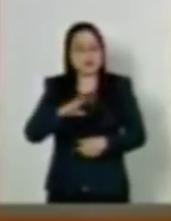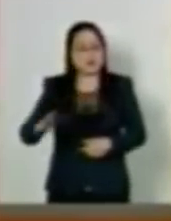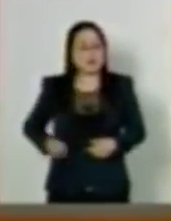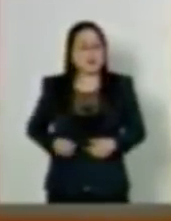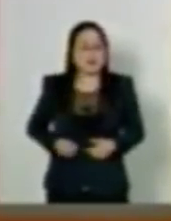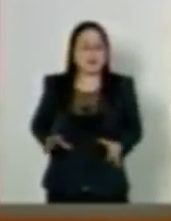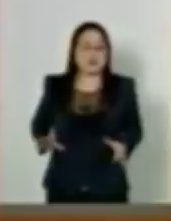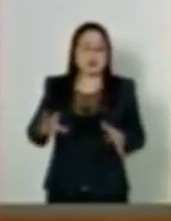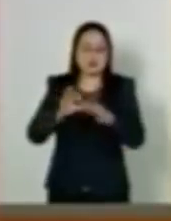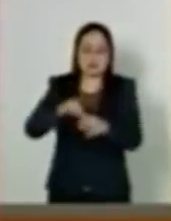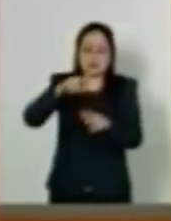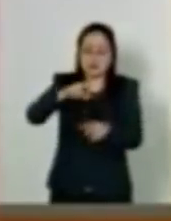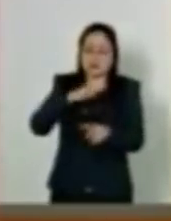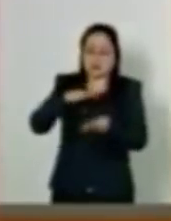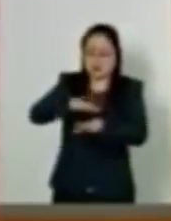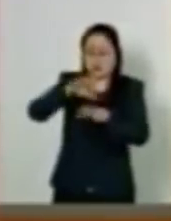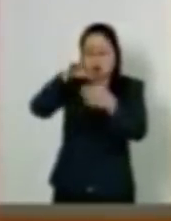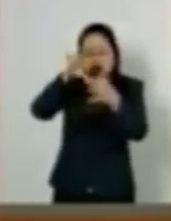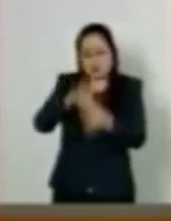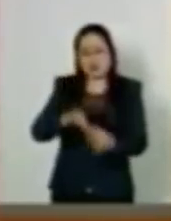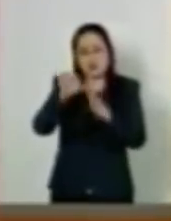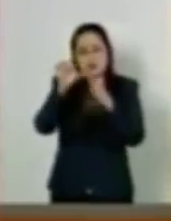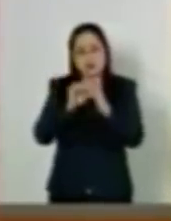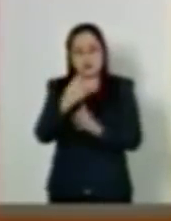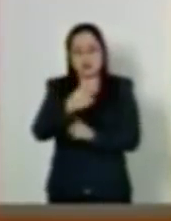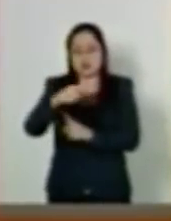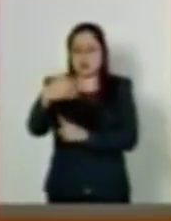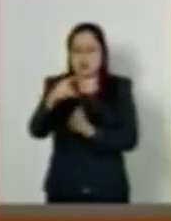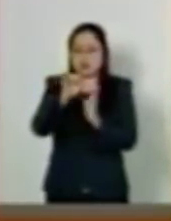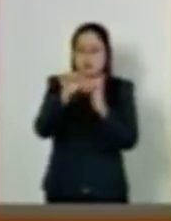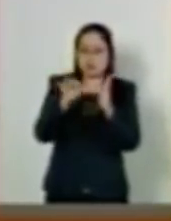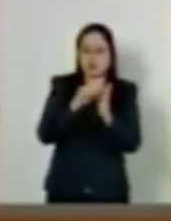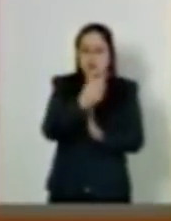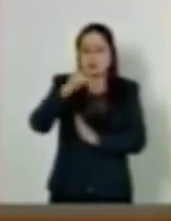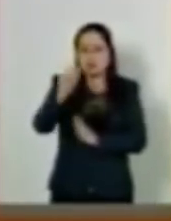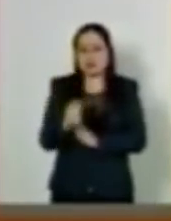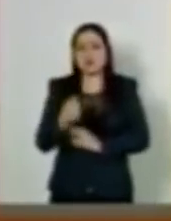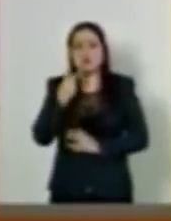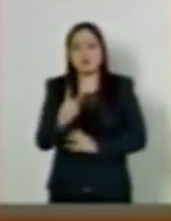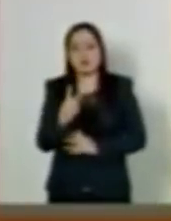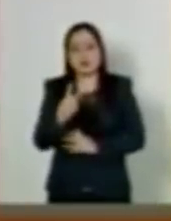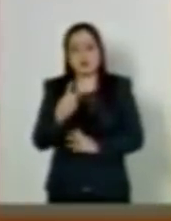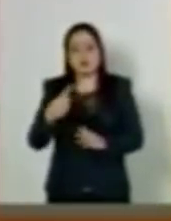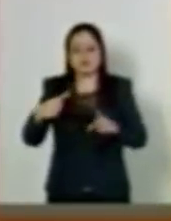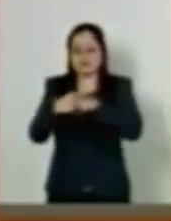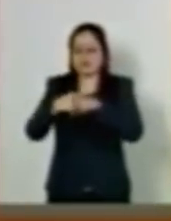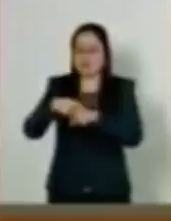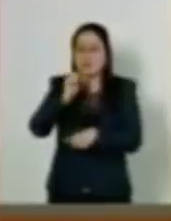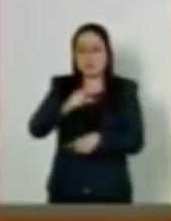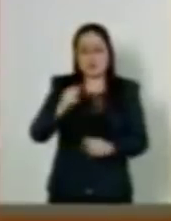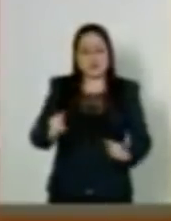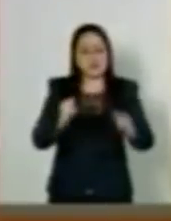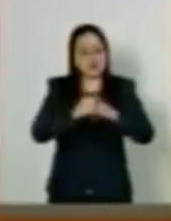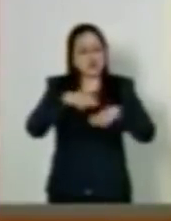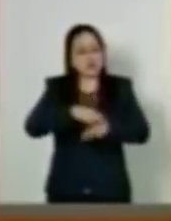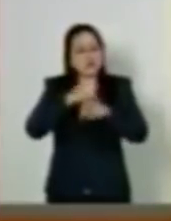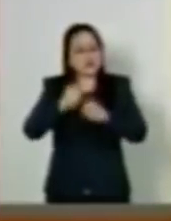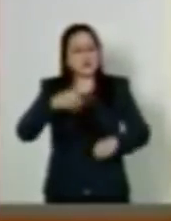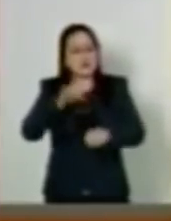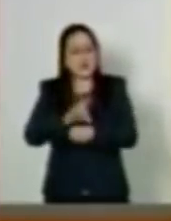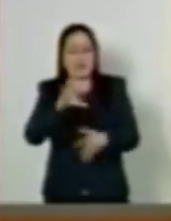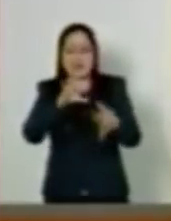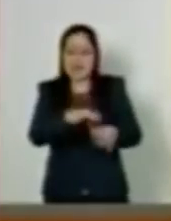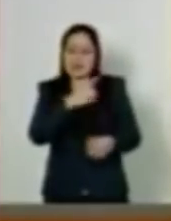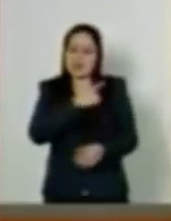artículos 21, 115 y 122. Y contraviene esta propuesta, pues las instituciones de seguridad pública deben de